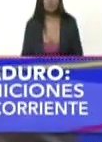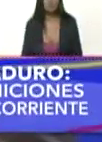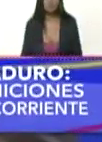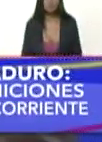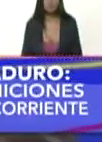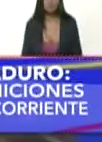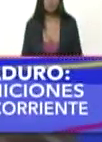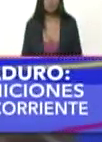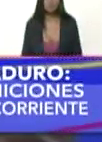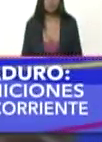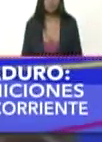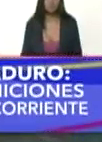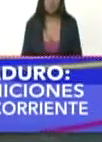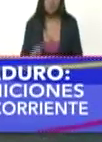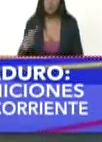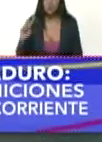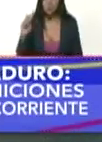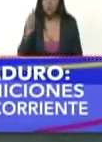único,